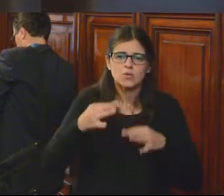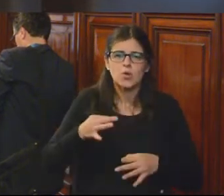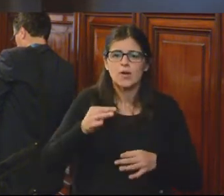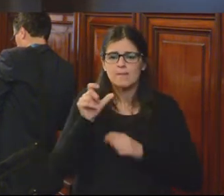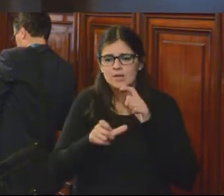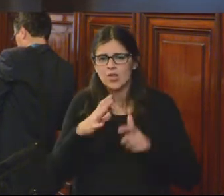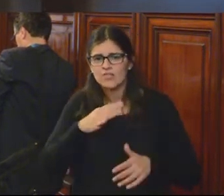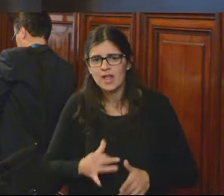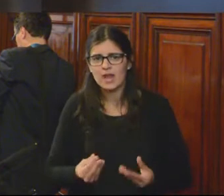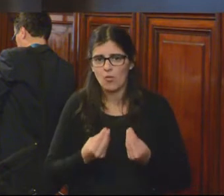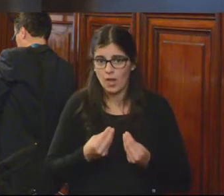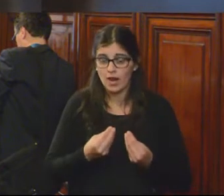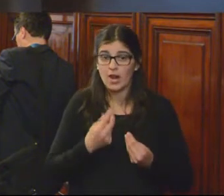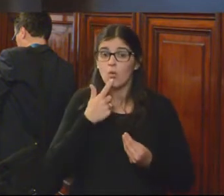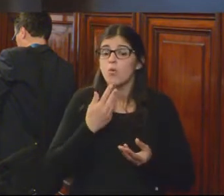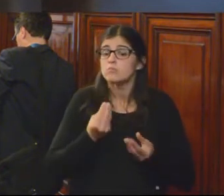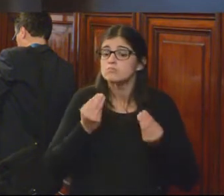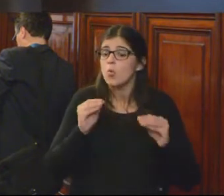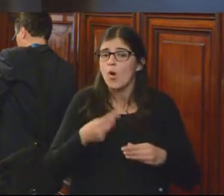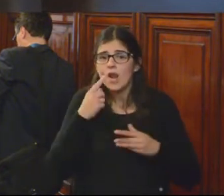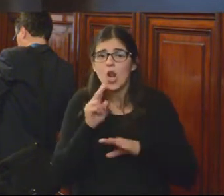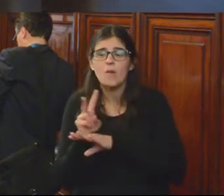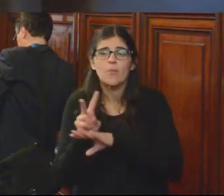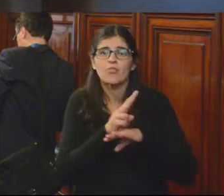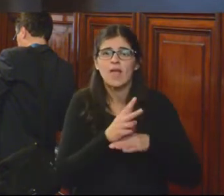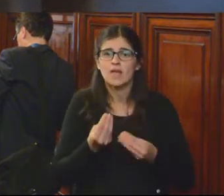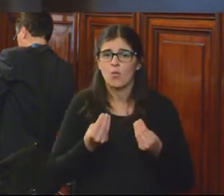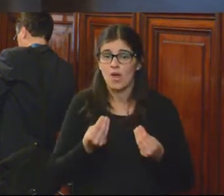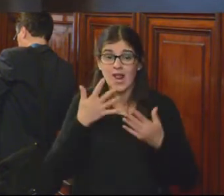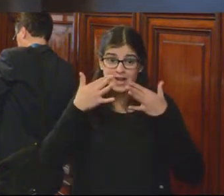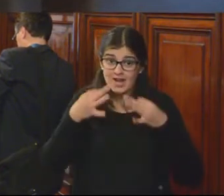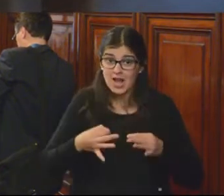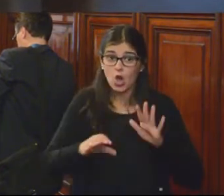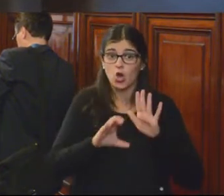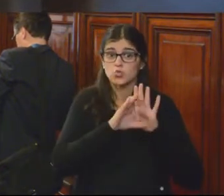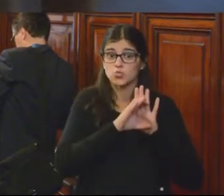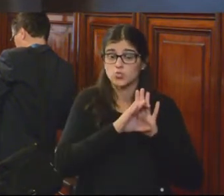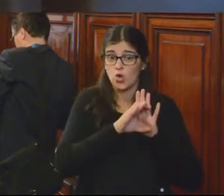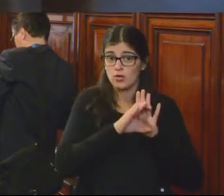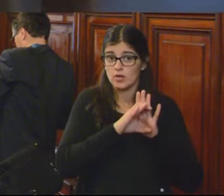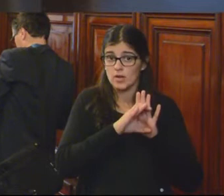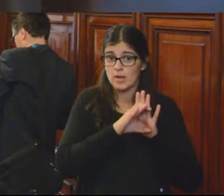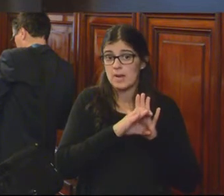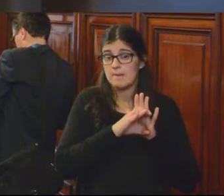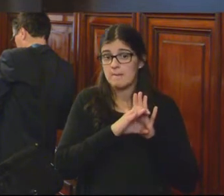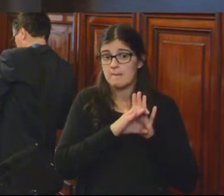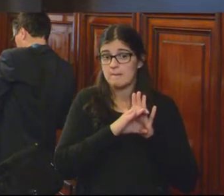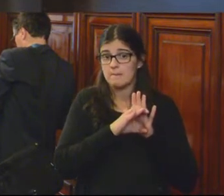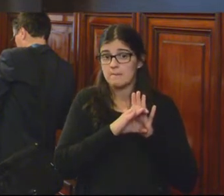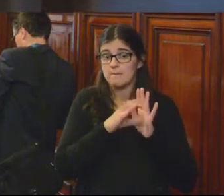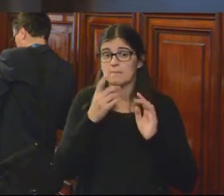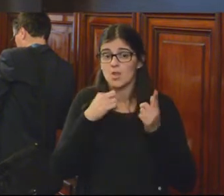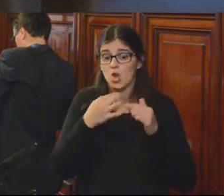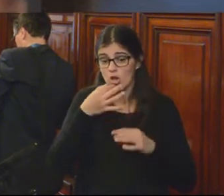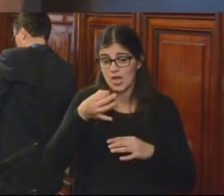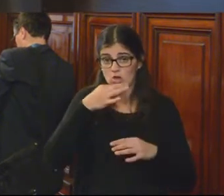ciudadanos, cuál es el marco que los protege. La vieja Constitución, que se supone que, por lo que nos